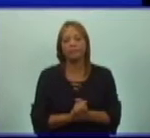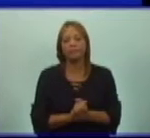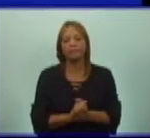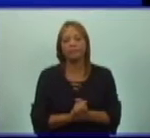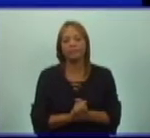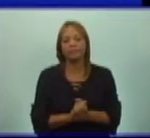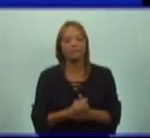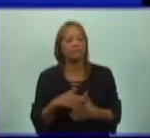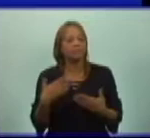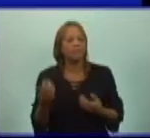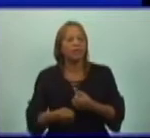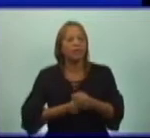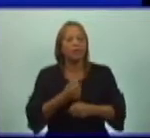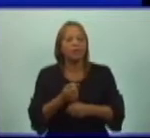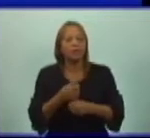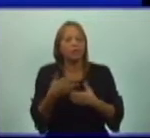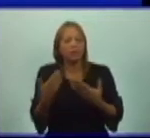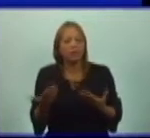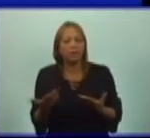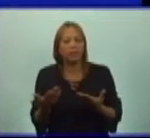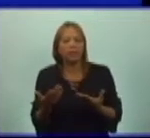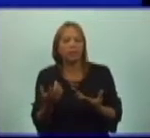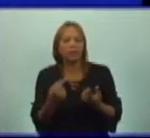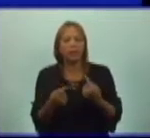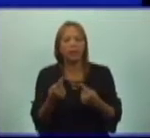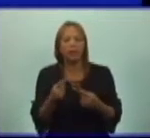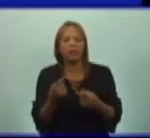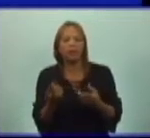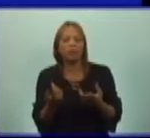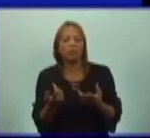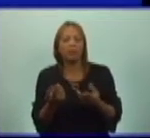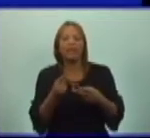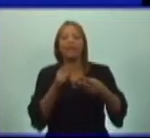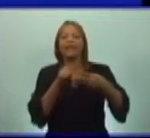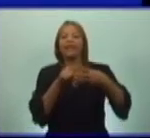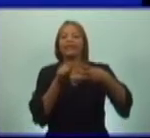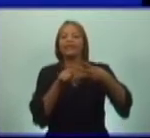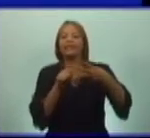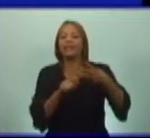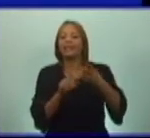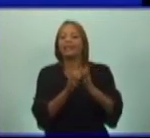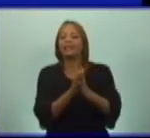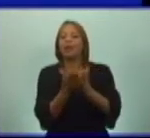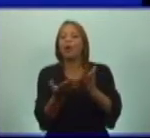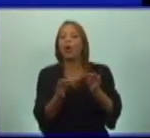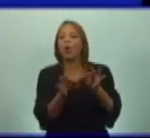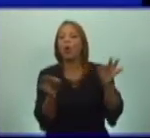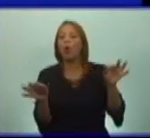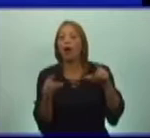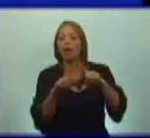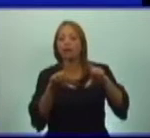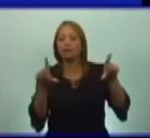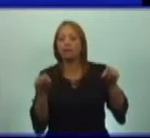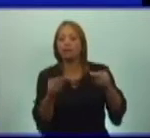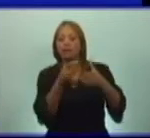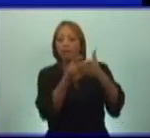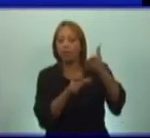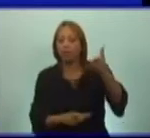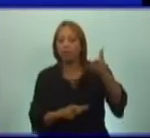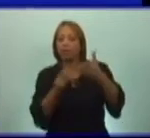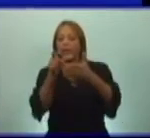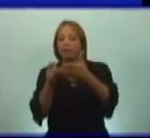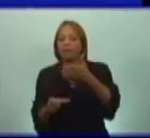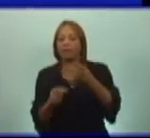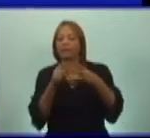¿Qué van a utilizar como mínimo de esta libreta? Tres cuartillas. Posteriormente vamos a